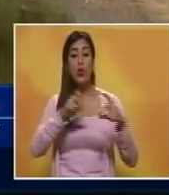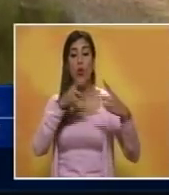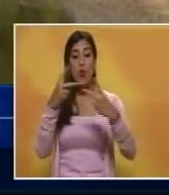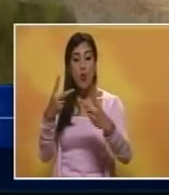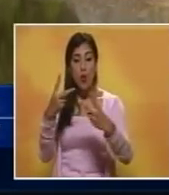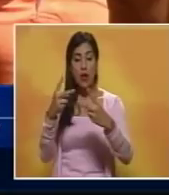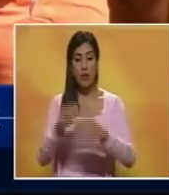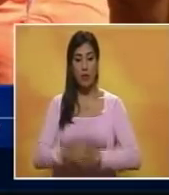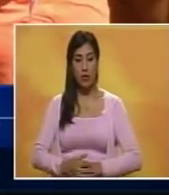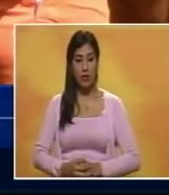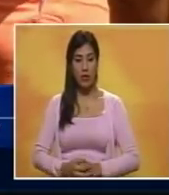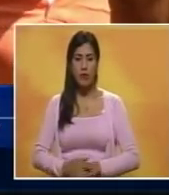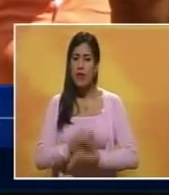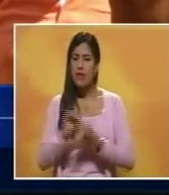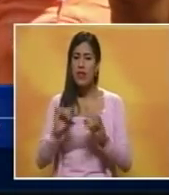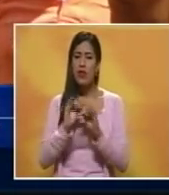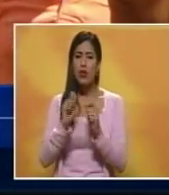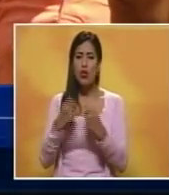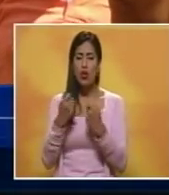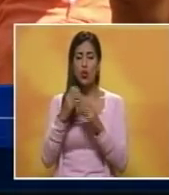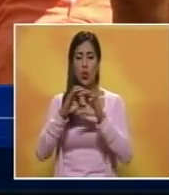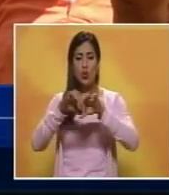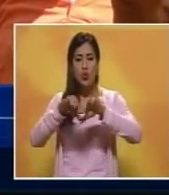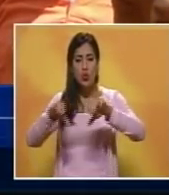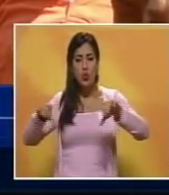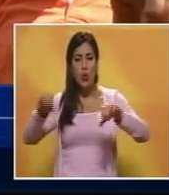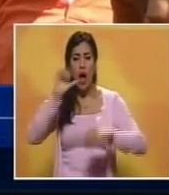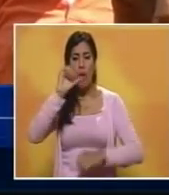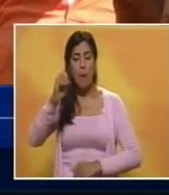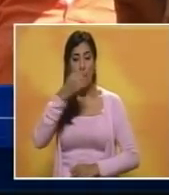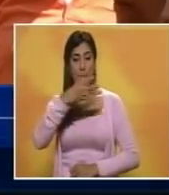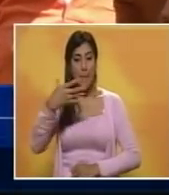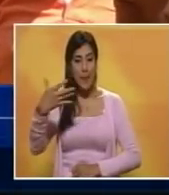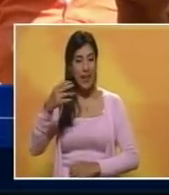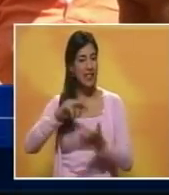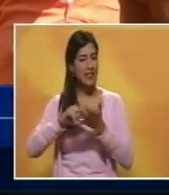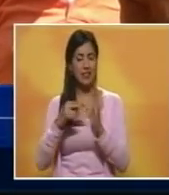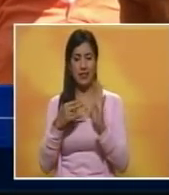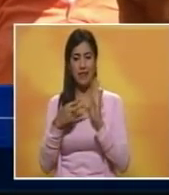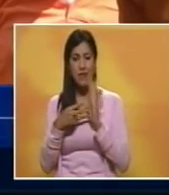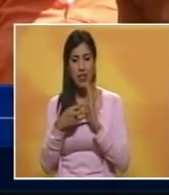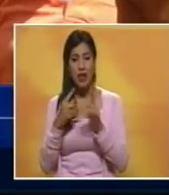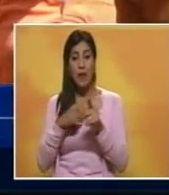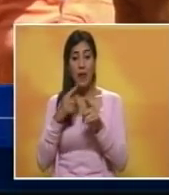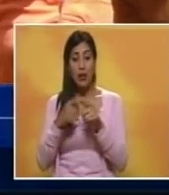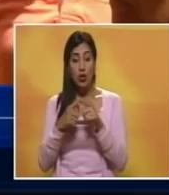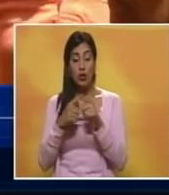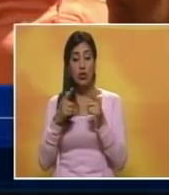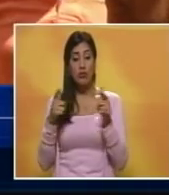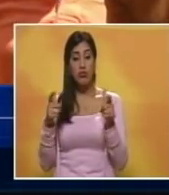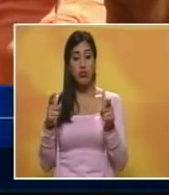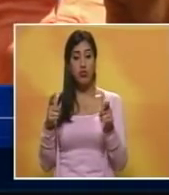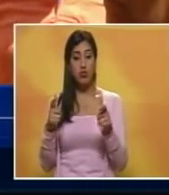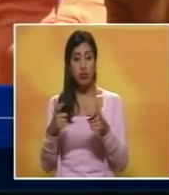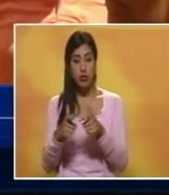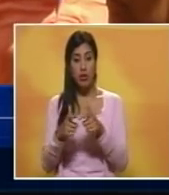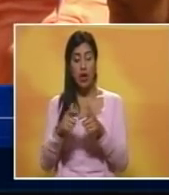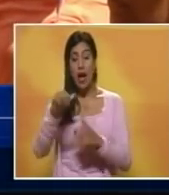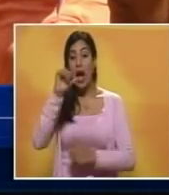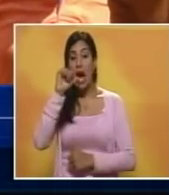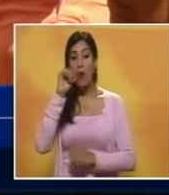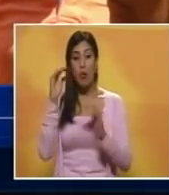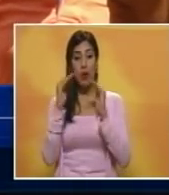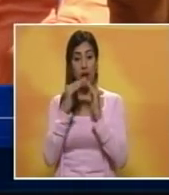reanuden nuevamente. Terminaron de romper lo que era la tubería de aguas blancas, lo que ocasiona entonces que haya disminución del agua